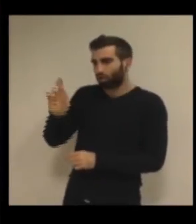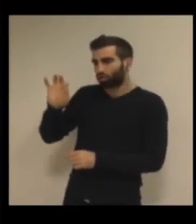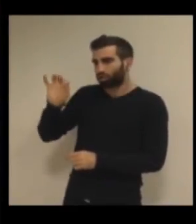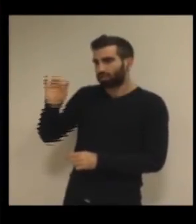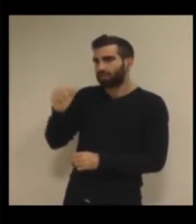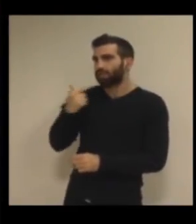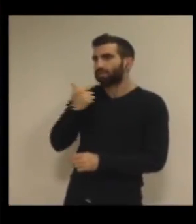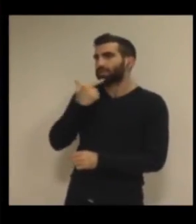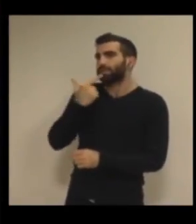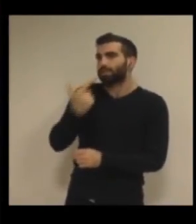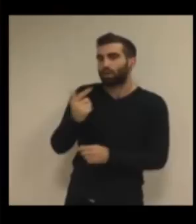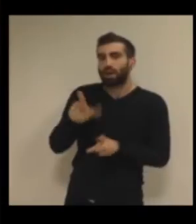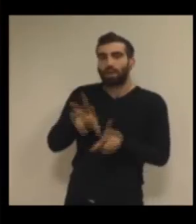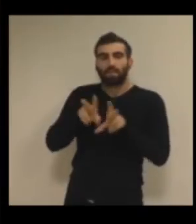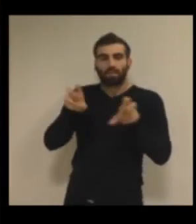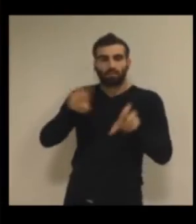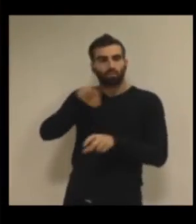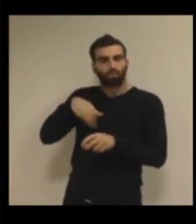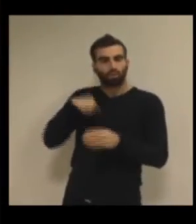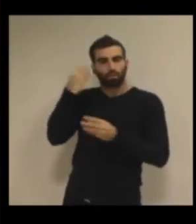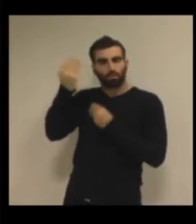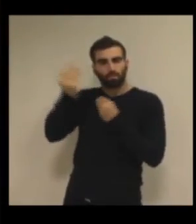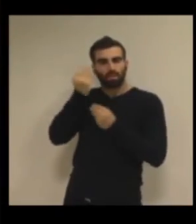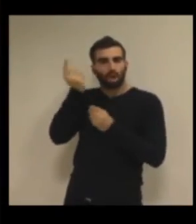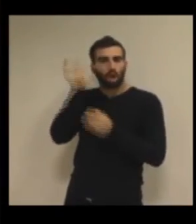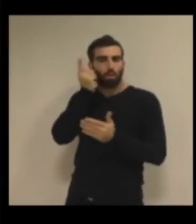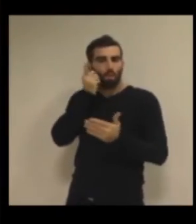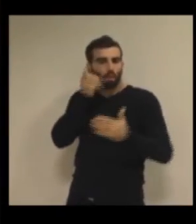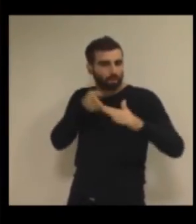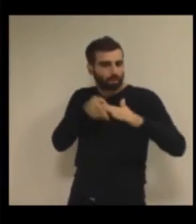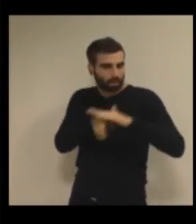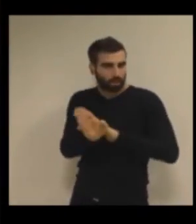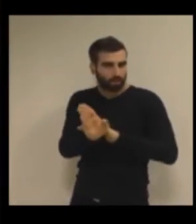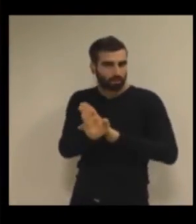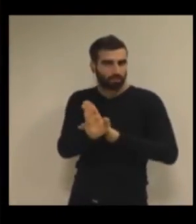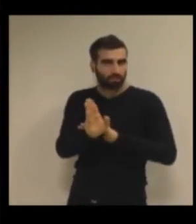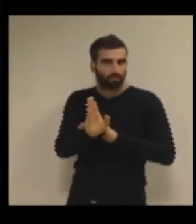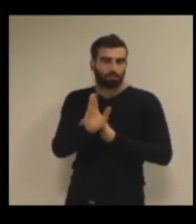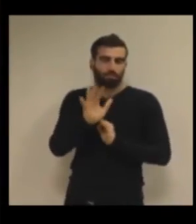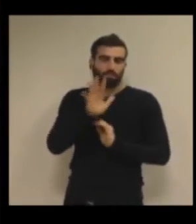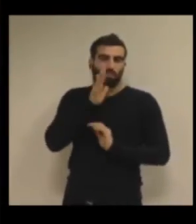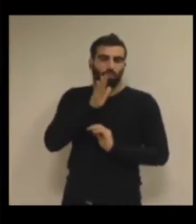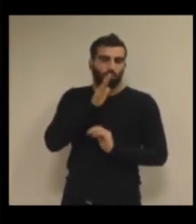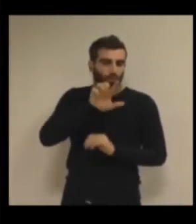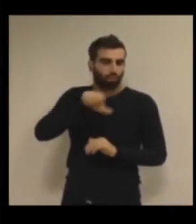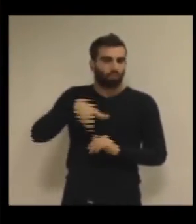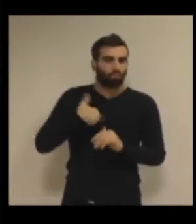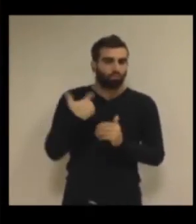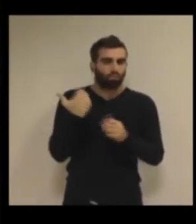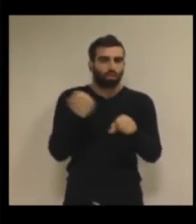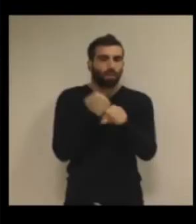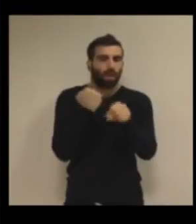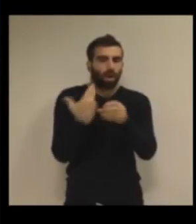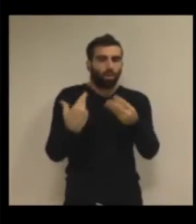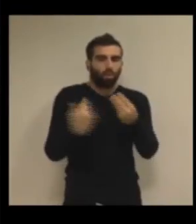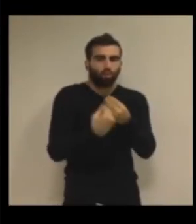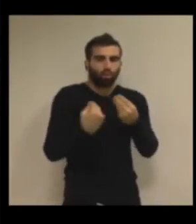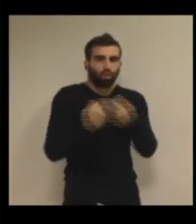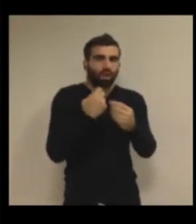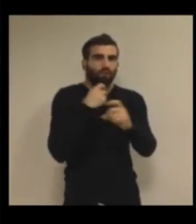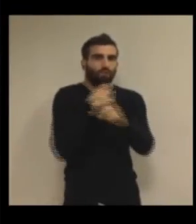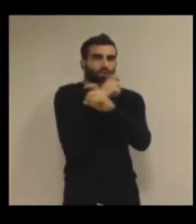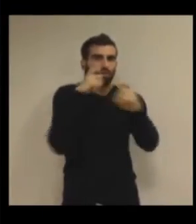el principio contemplamos el acceso móvil y más aún trabajando en colaboración con la Fundación Vodafone España.